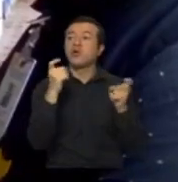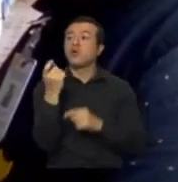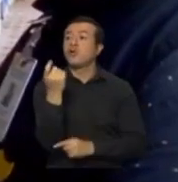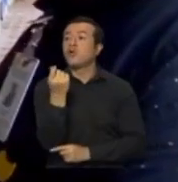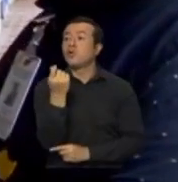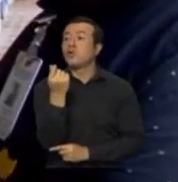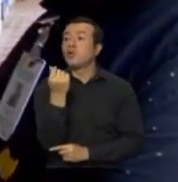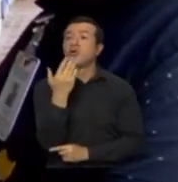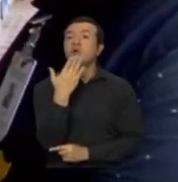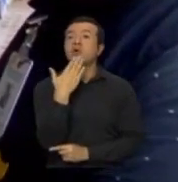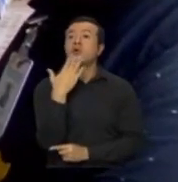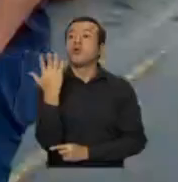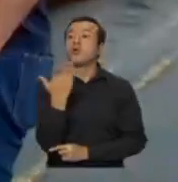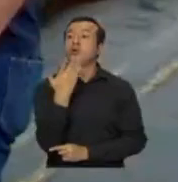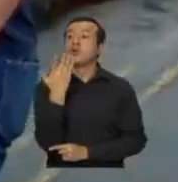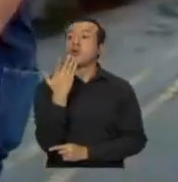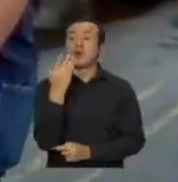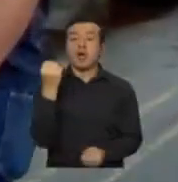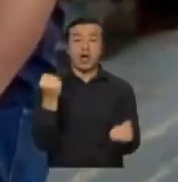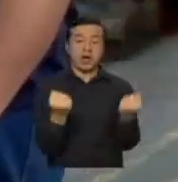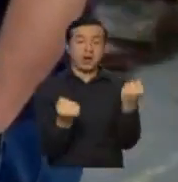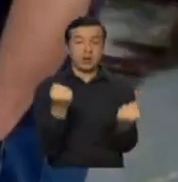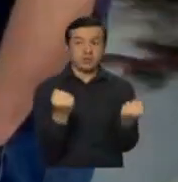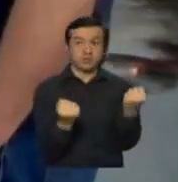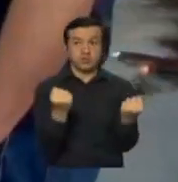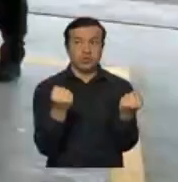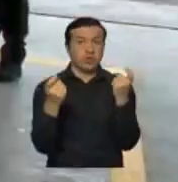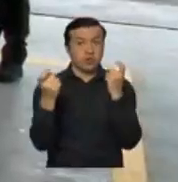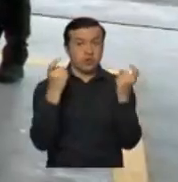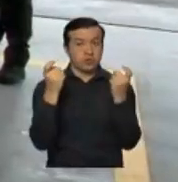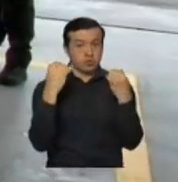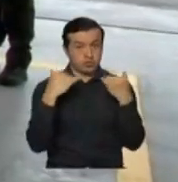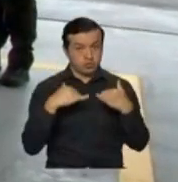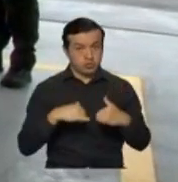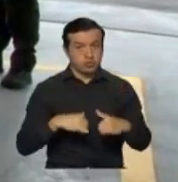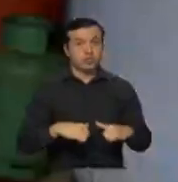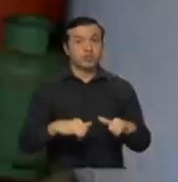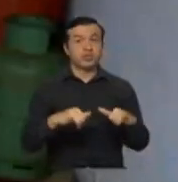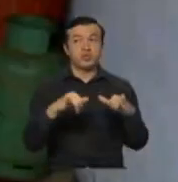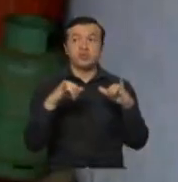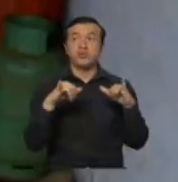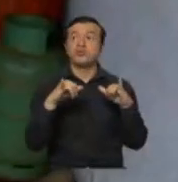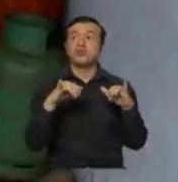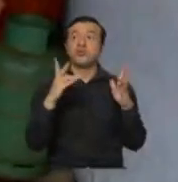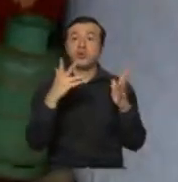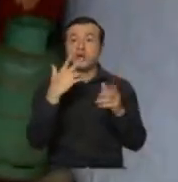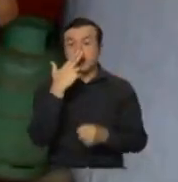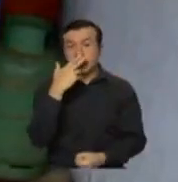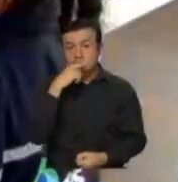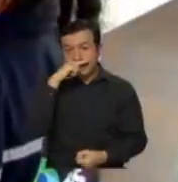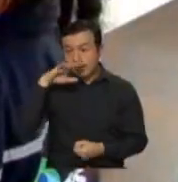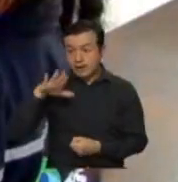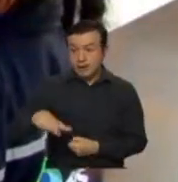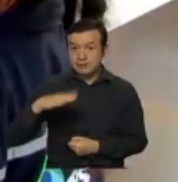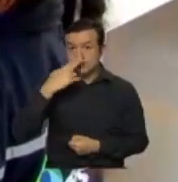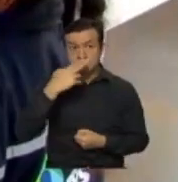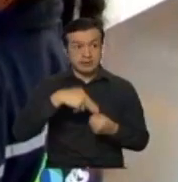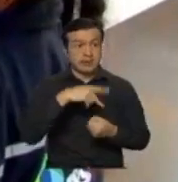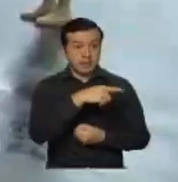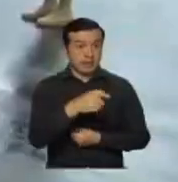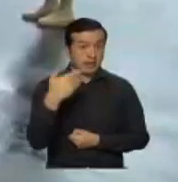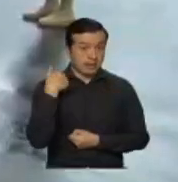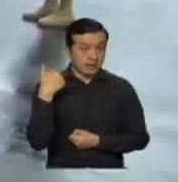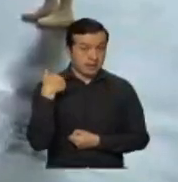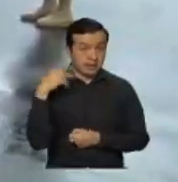de especulación, de control vehicular. Llevamos un control del combustible y del gas, a que todos estos lugares estén abastecidos. El